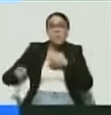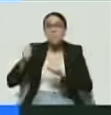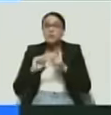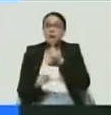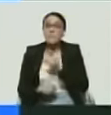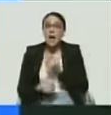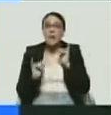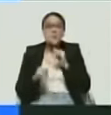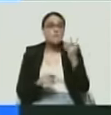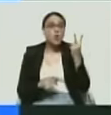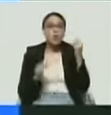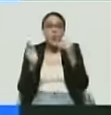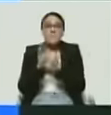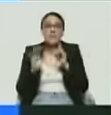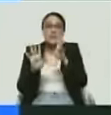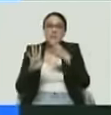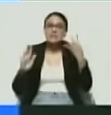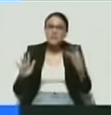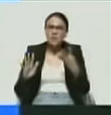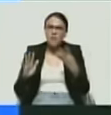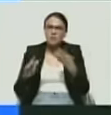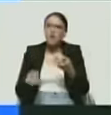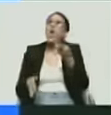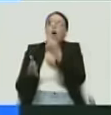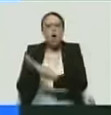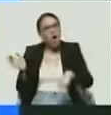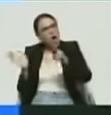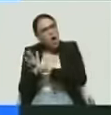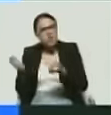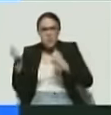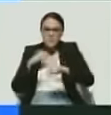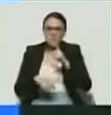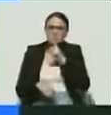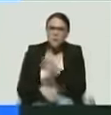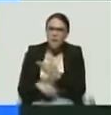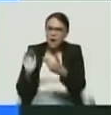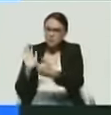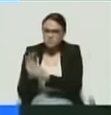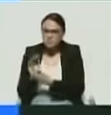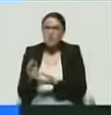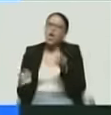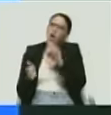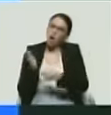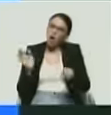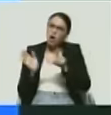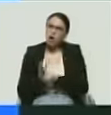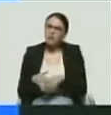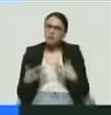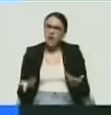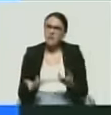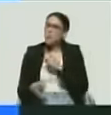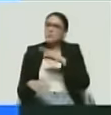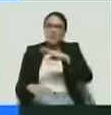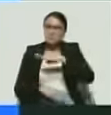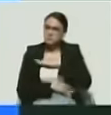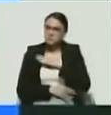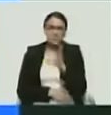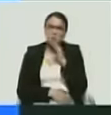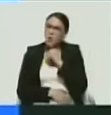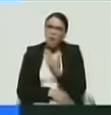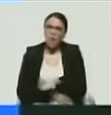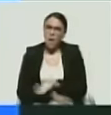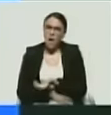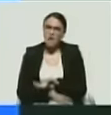año 19. No se contenta con haber saboteado la Guri, nuestra